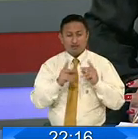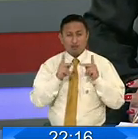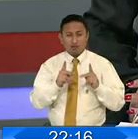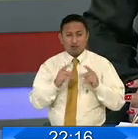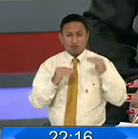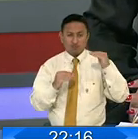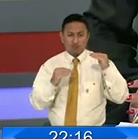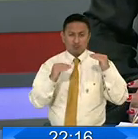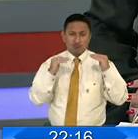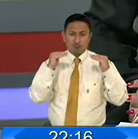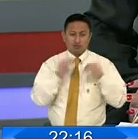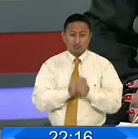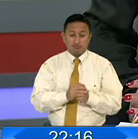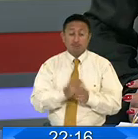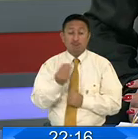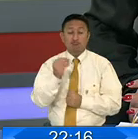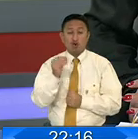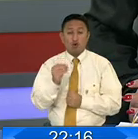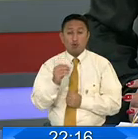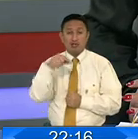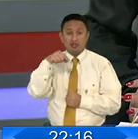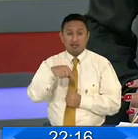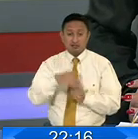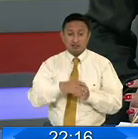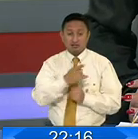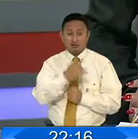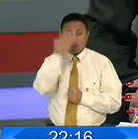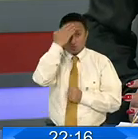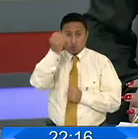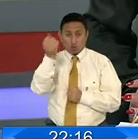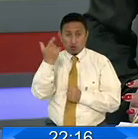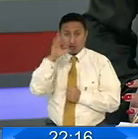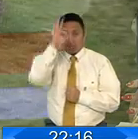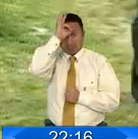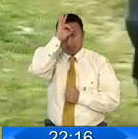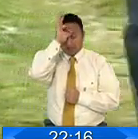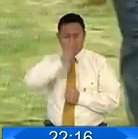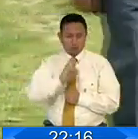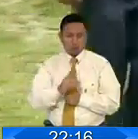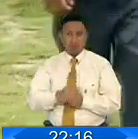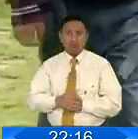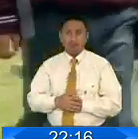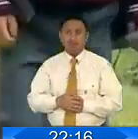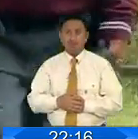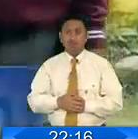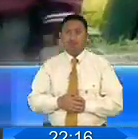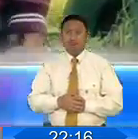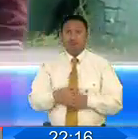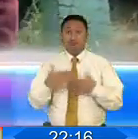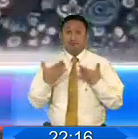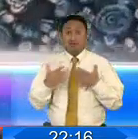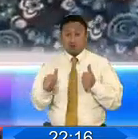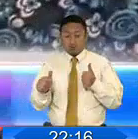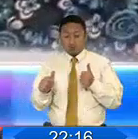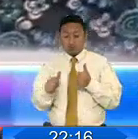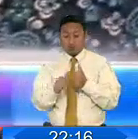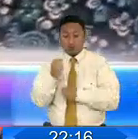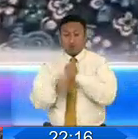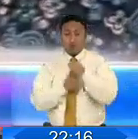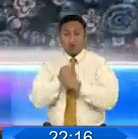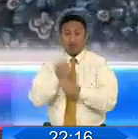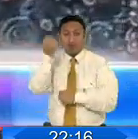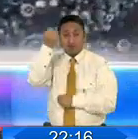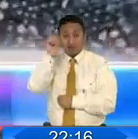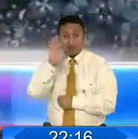pedagógica para evitar que los jóvenes tengan rezagos educativos. A pocas semanas de que termine el año escolar en la Sierra